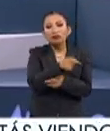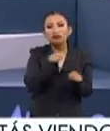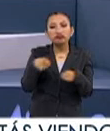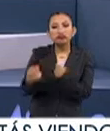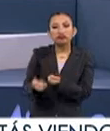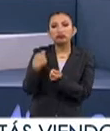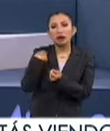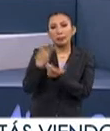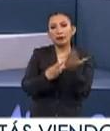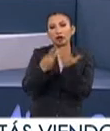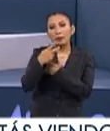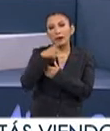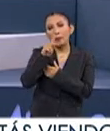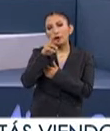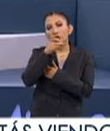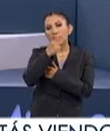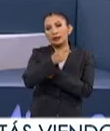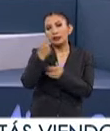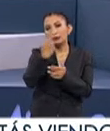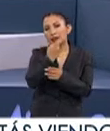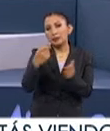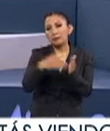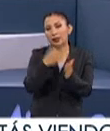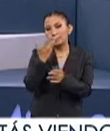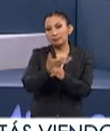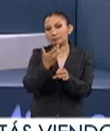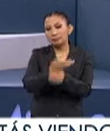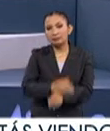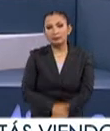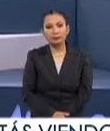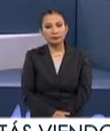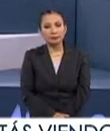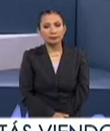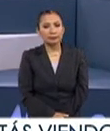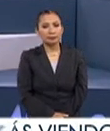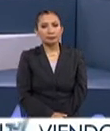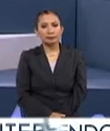este programa Proyecta 100,000 Estados Unidos?